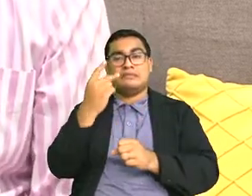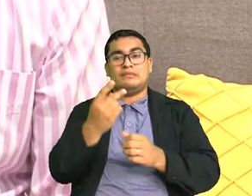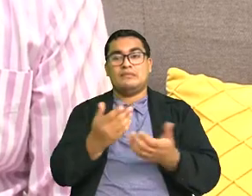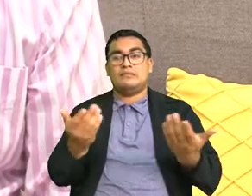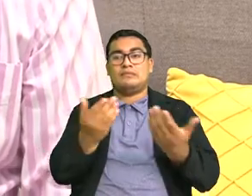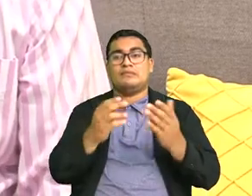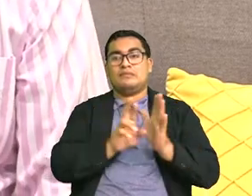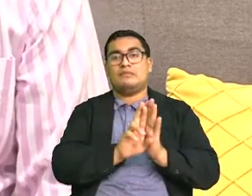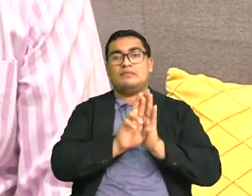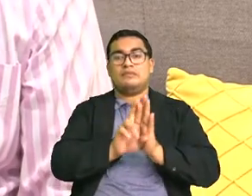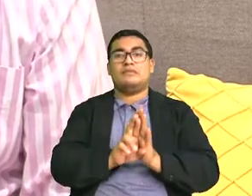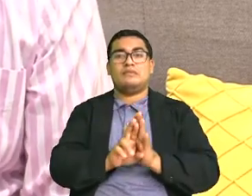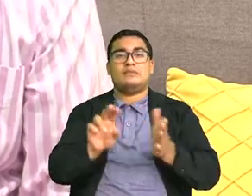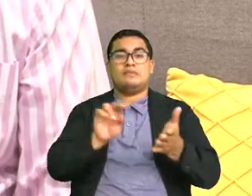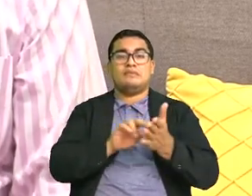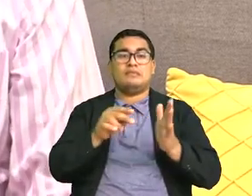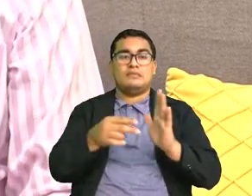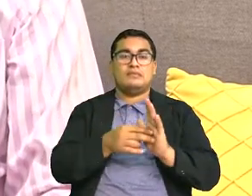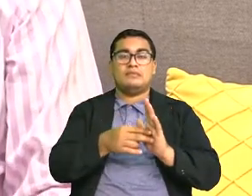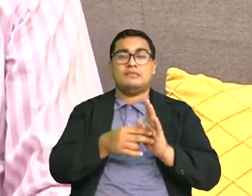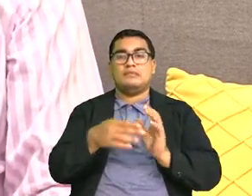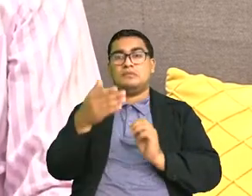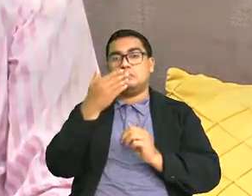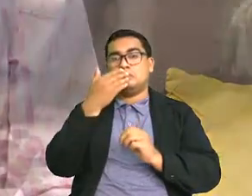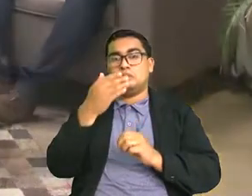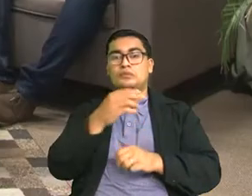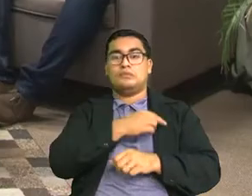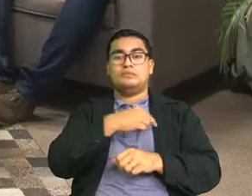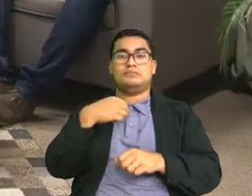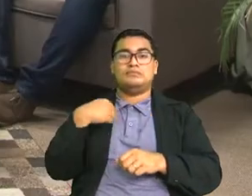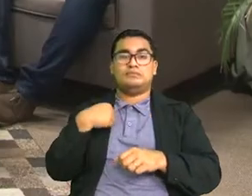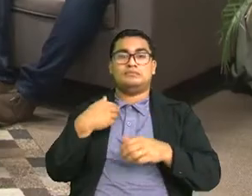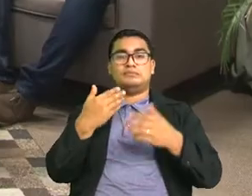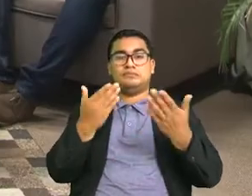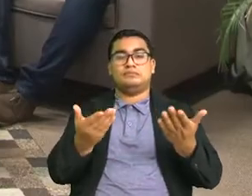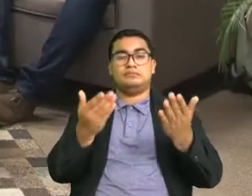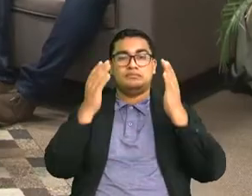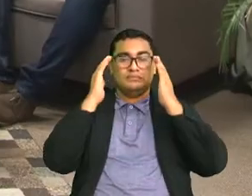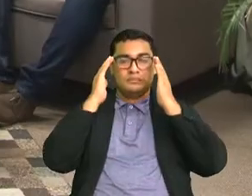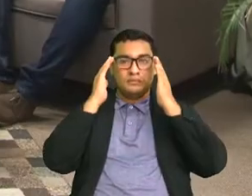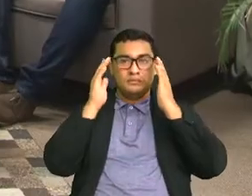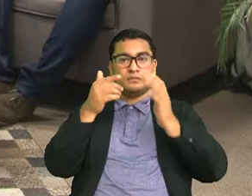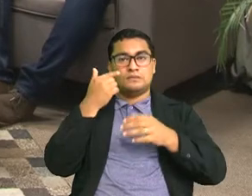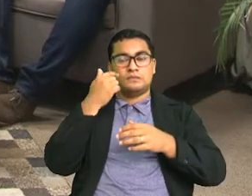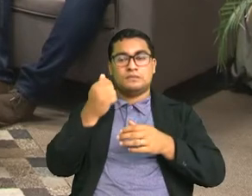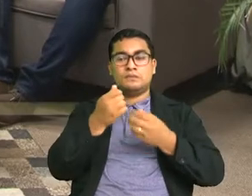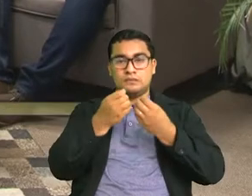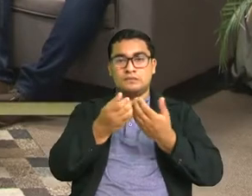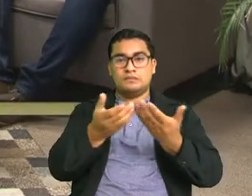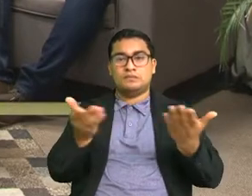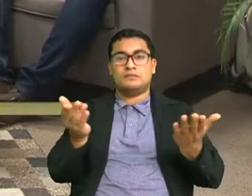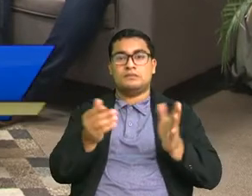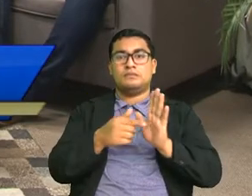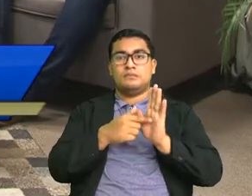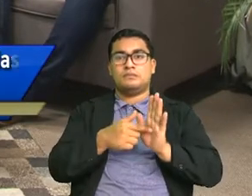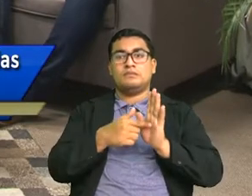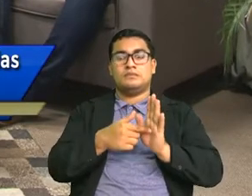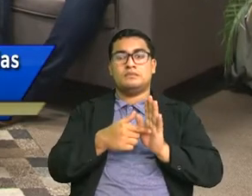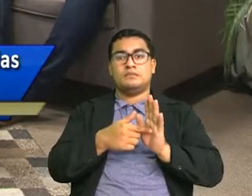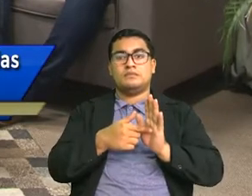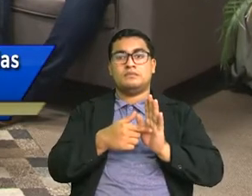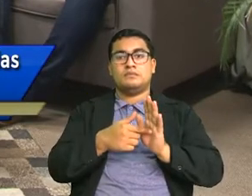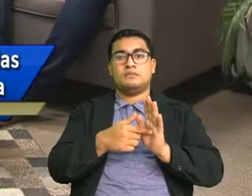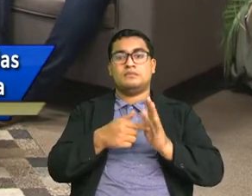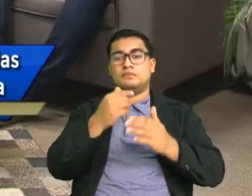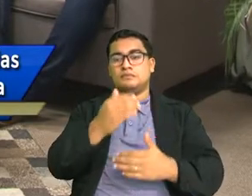manera bien bien bien este sistémica de hacer de trasladar conocimiento entonces no solamente estamos hablando en estos